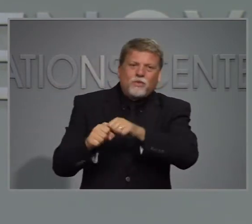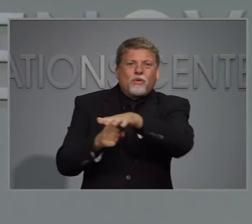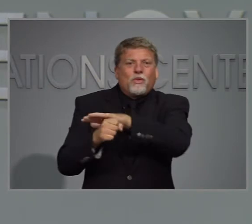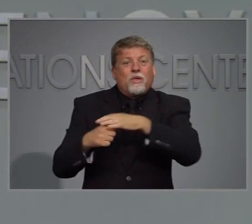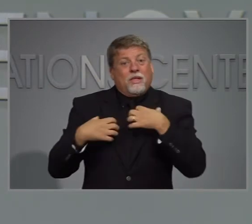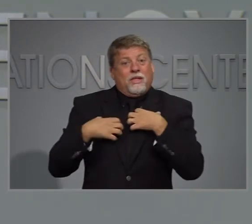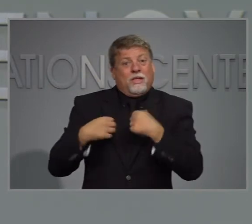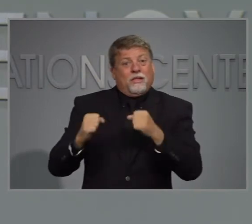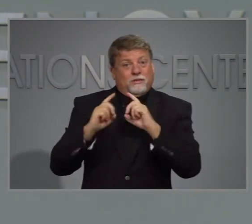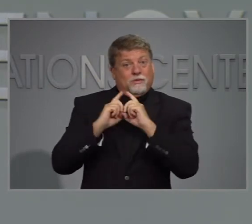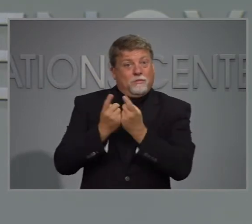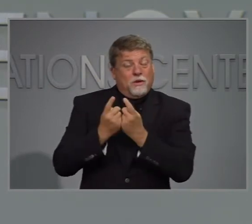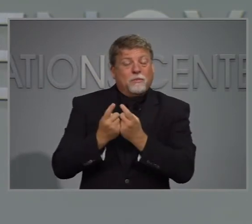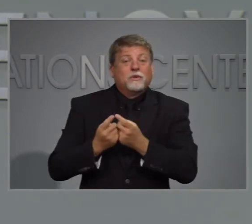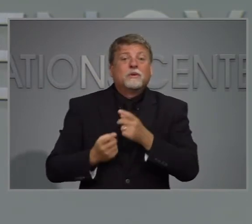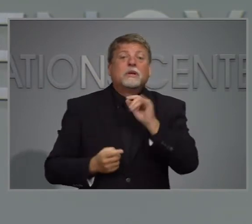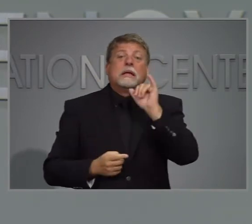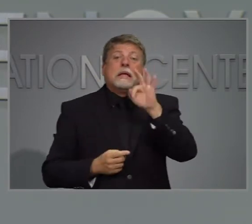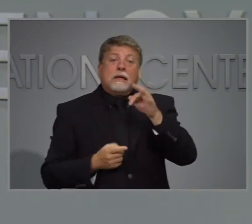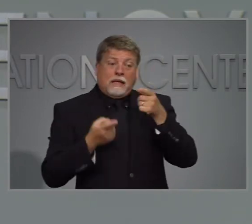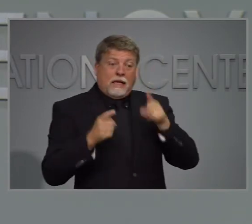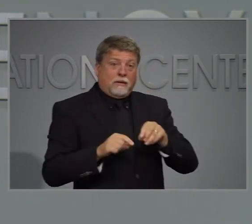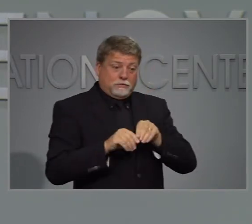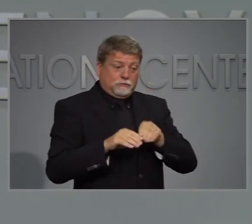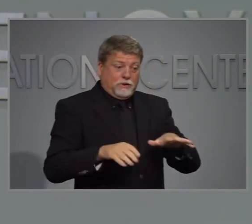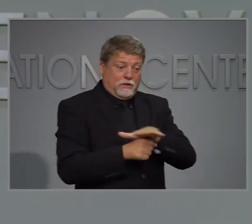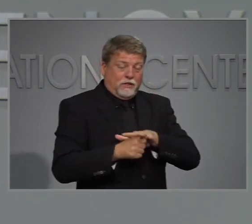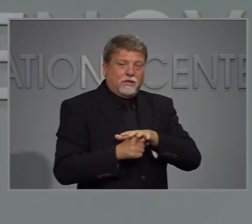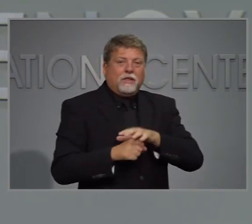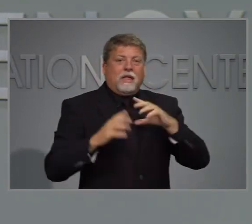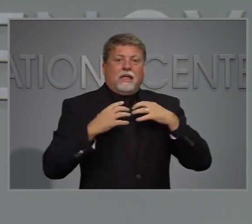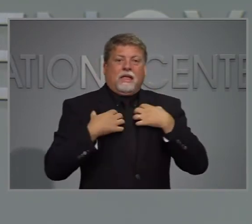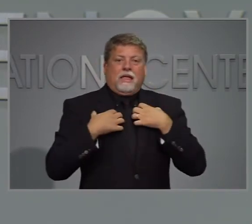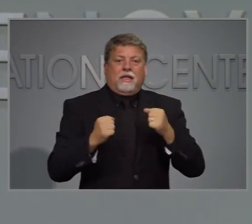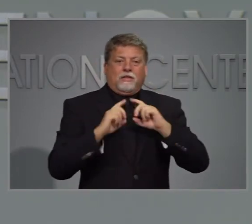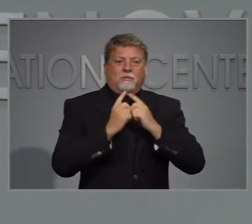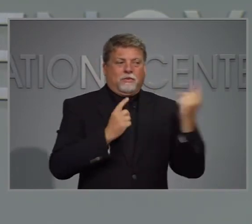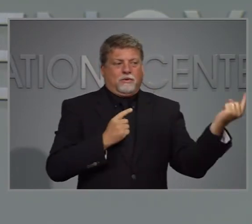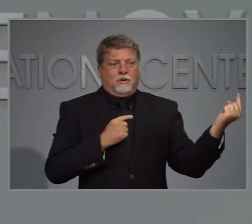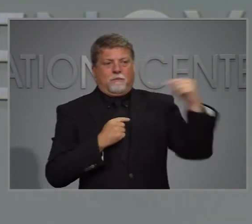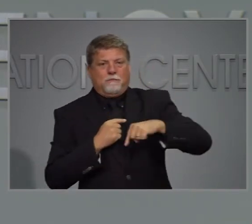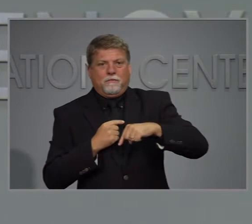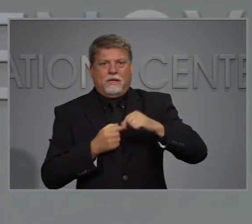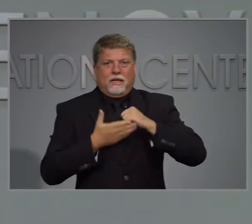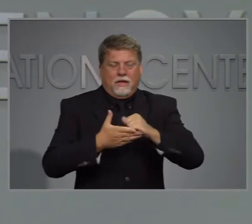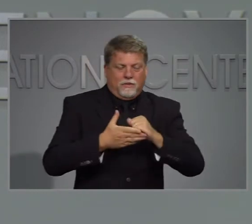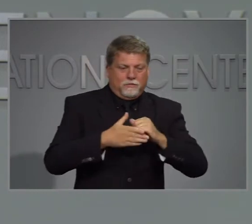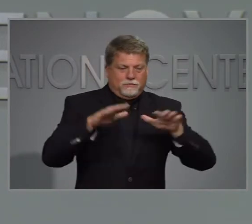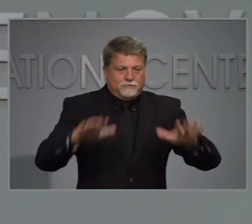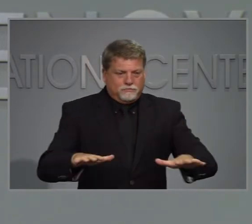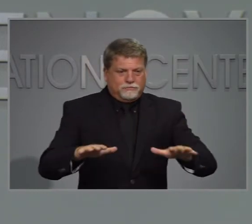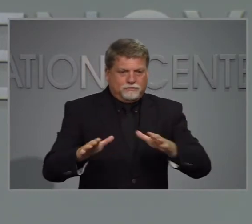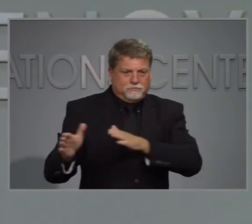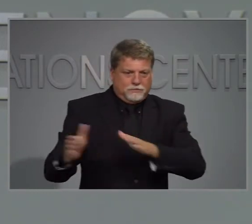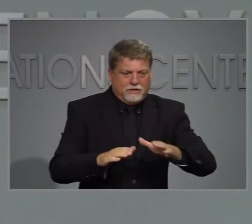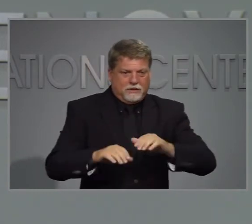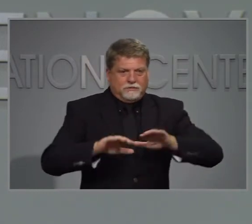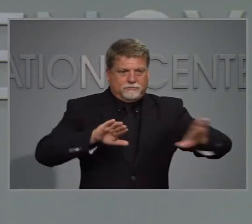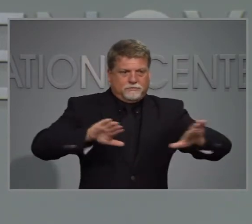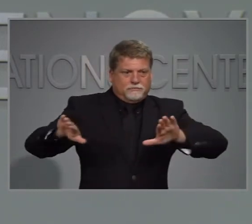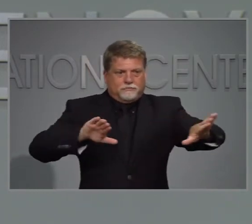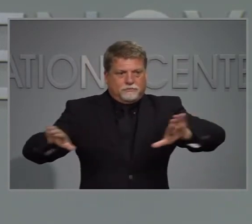con el Departamento de Salud para asegurar que si la transmisión viral ocurre, que la podamos contener rápidamente y no se